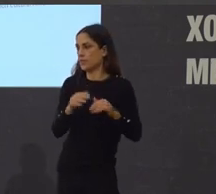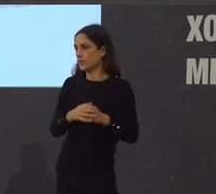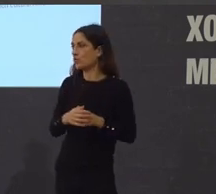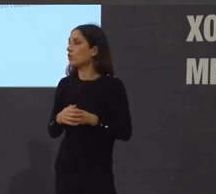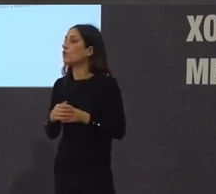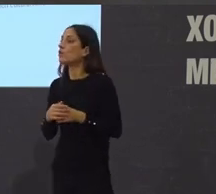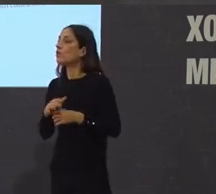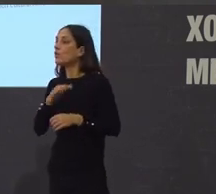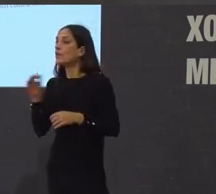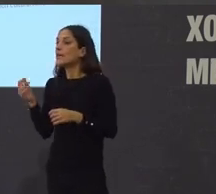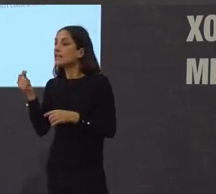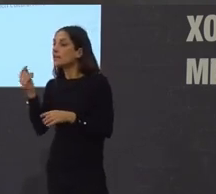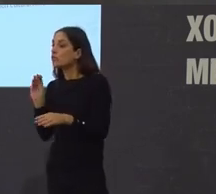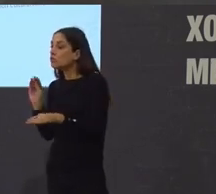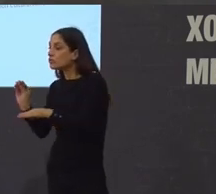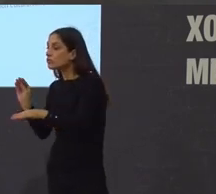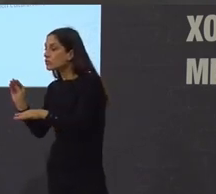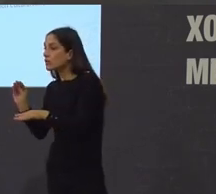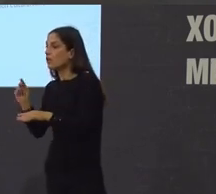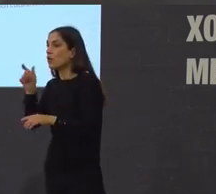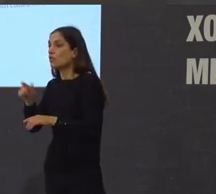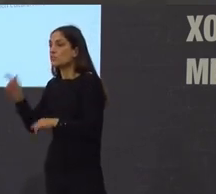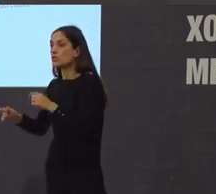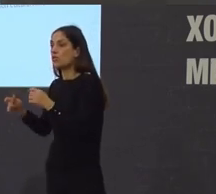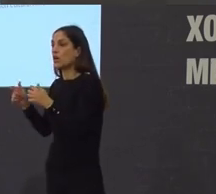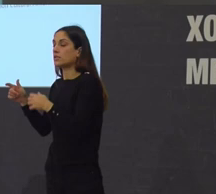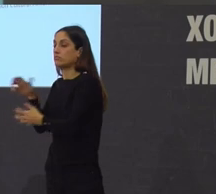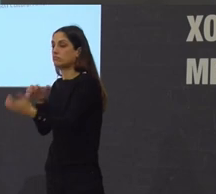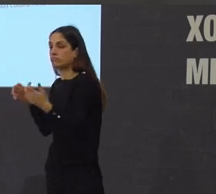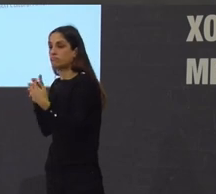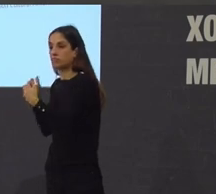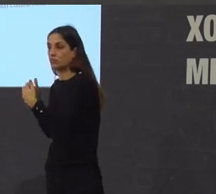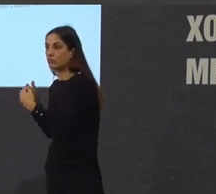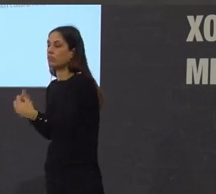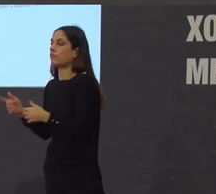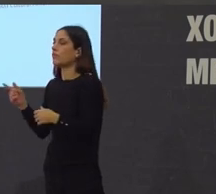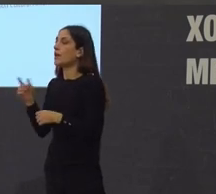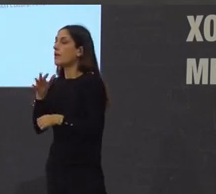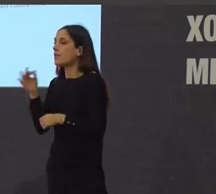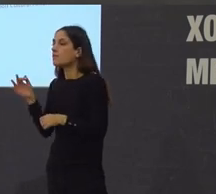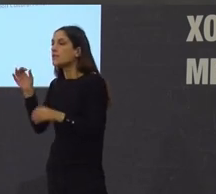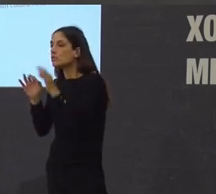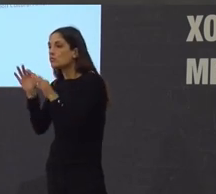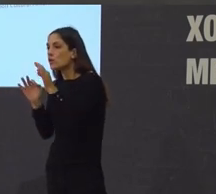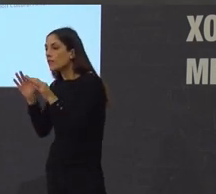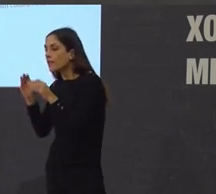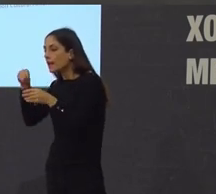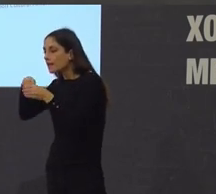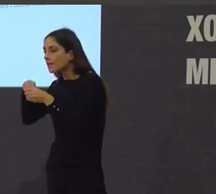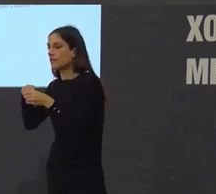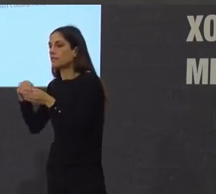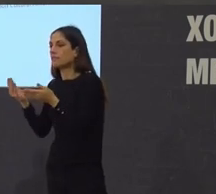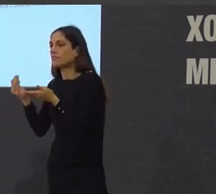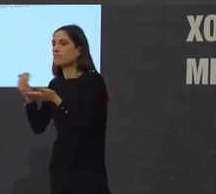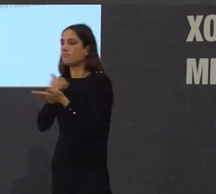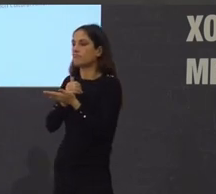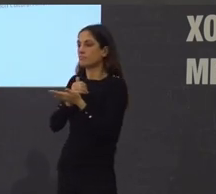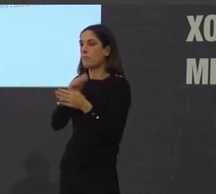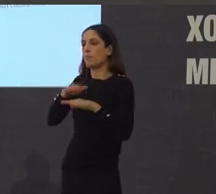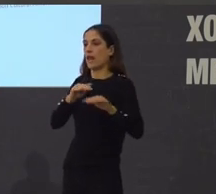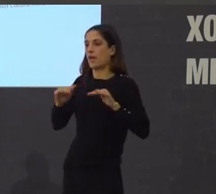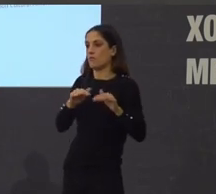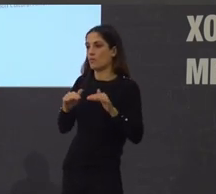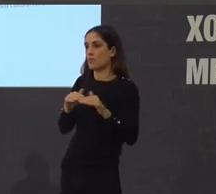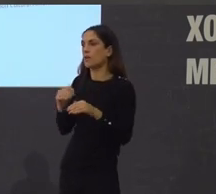de 2% sobre tabaco consumiciones perfumes etc eran obligatorios